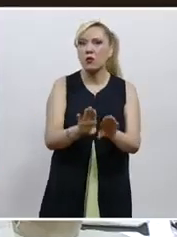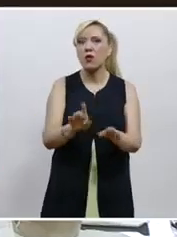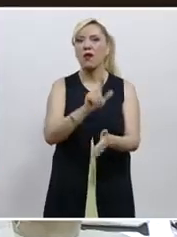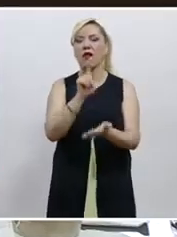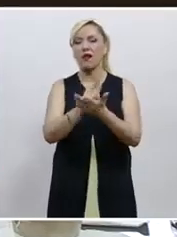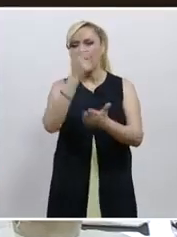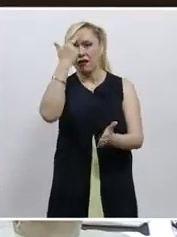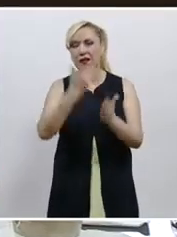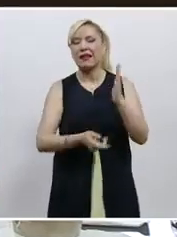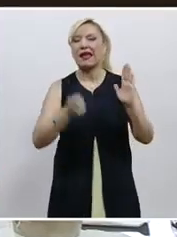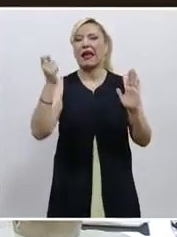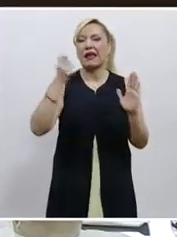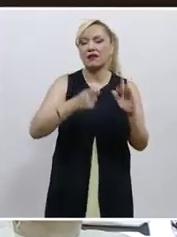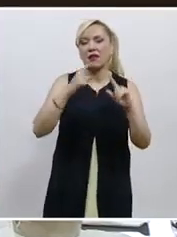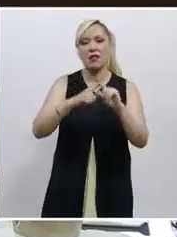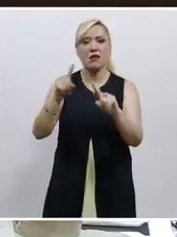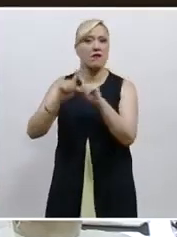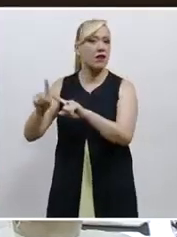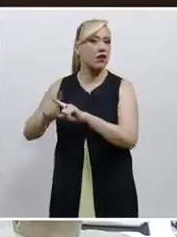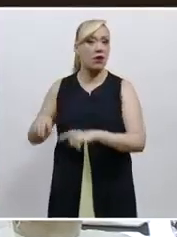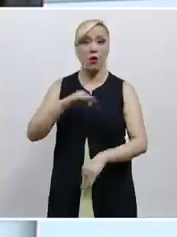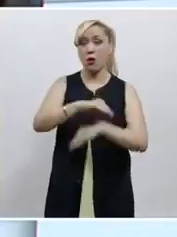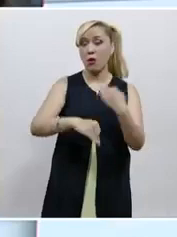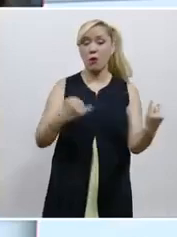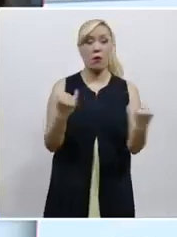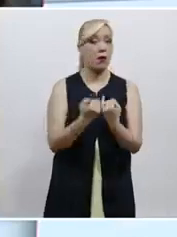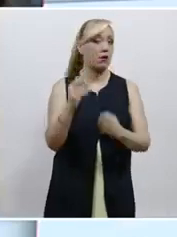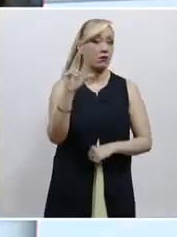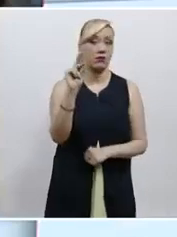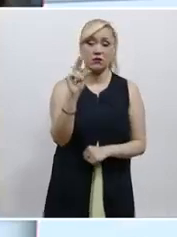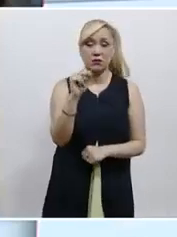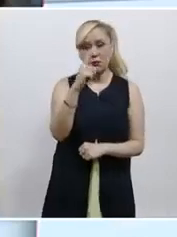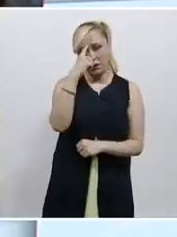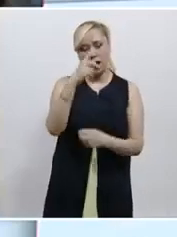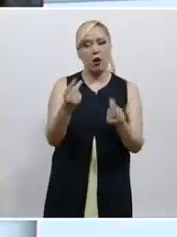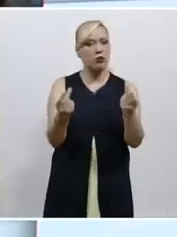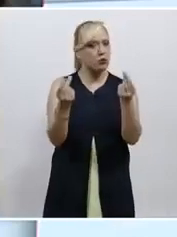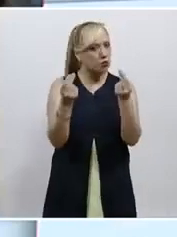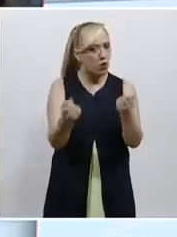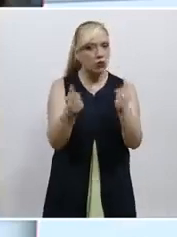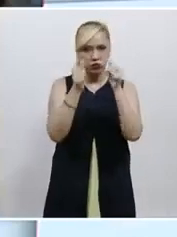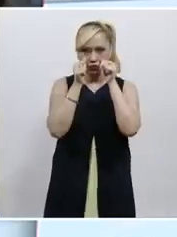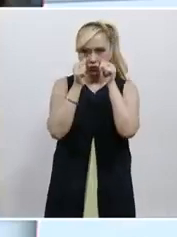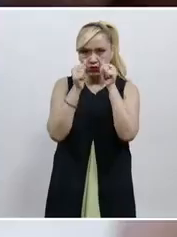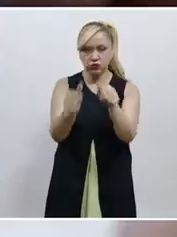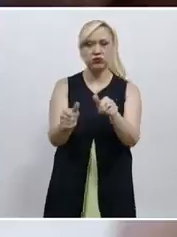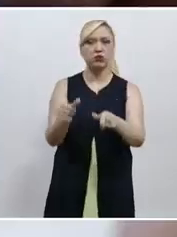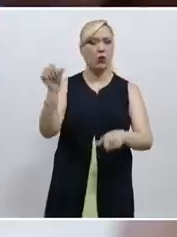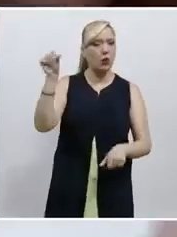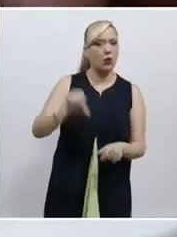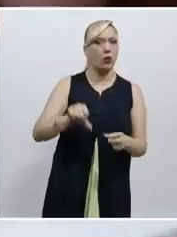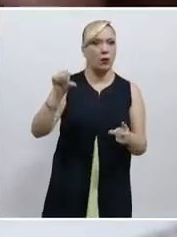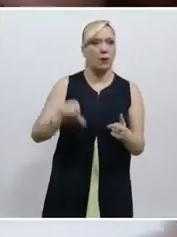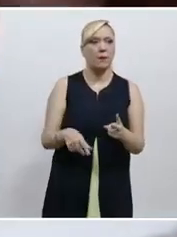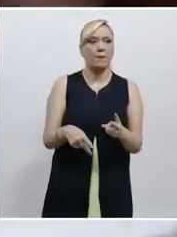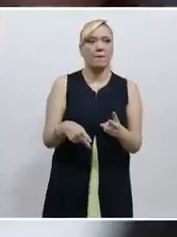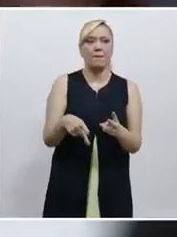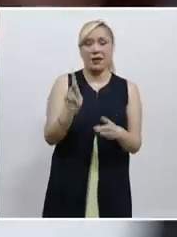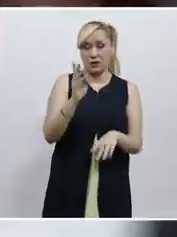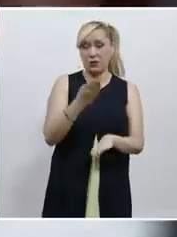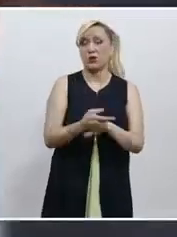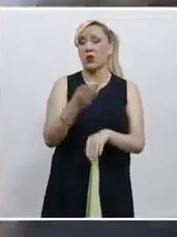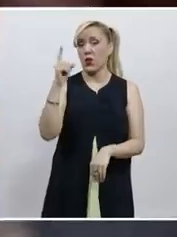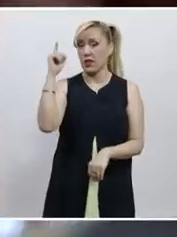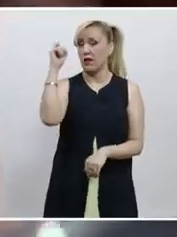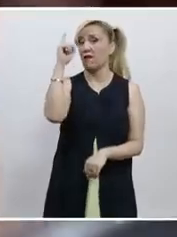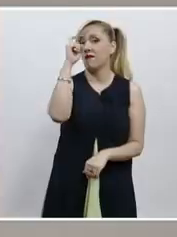establecer procedimientos diferentes para cada acto reclamado con el fin de optimizar el acceso a la justicia puede resultar una tarea complicada, mas